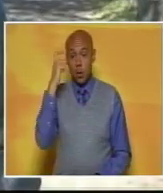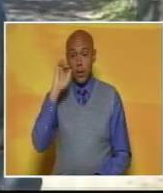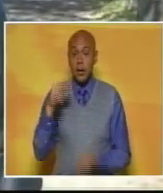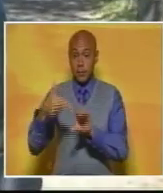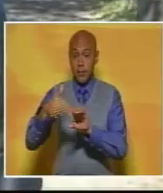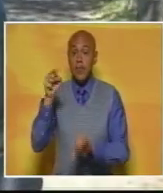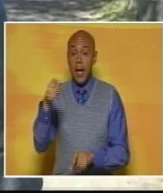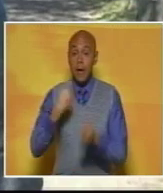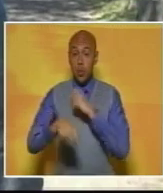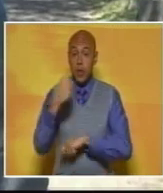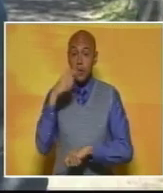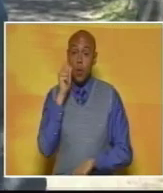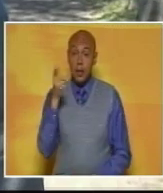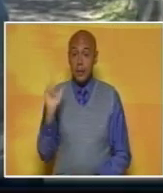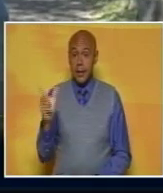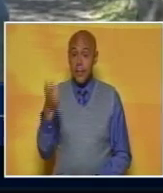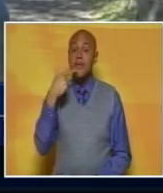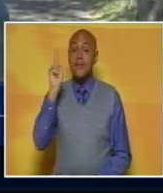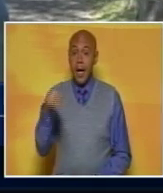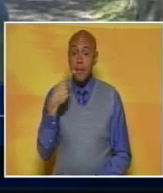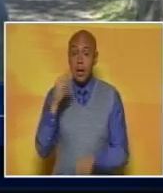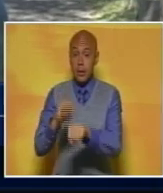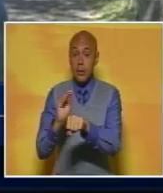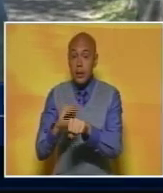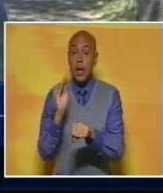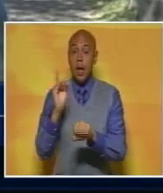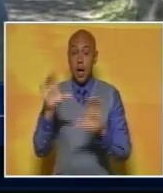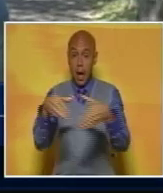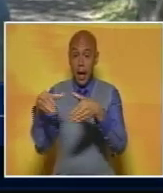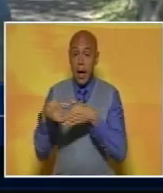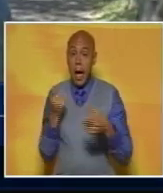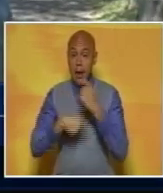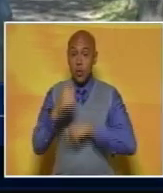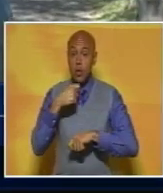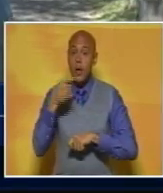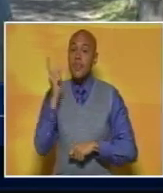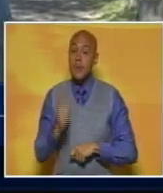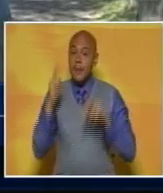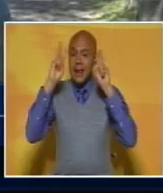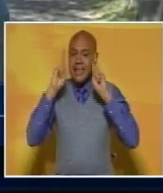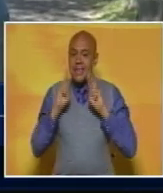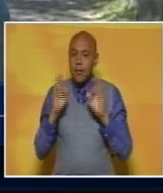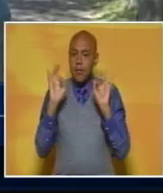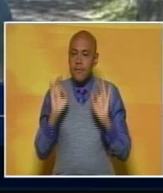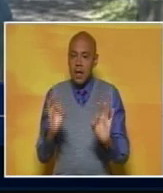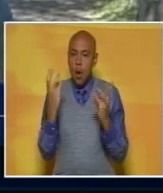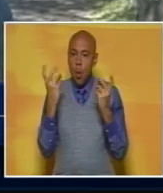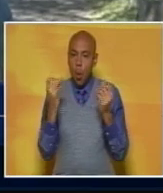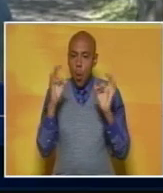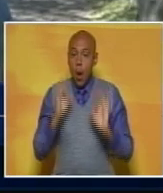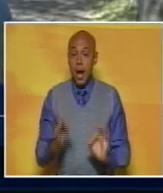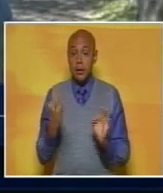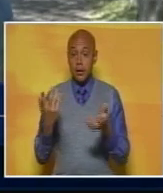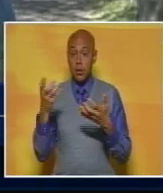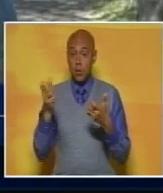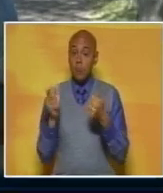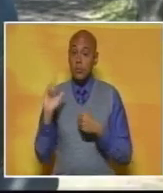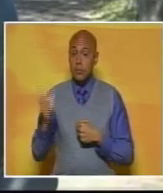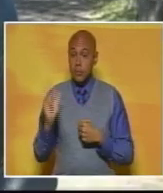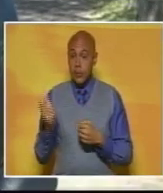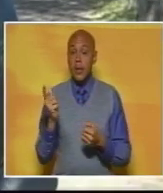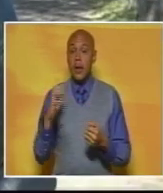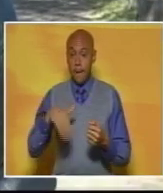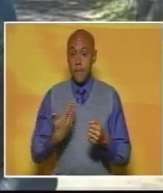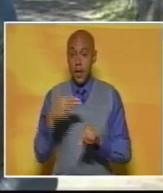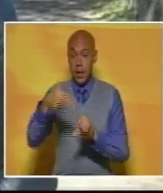Además, la Asociación de Taxistas exigió a las líneas organizadas sincerar el número de agremiados para actualizar la data de las unidades